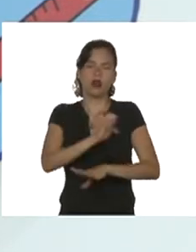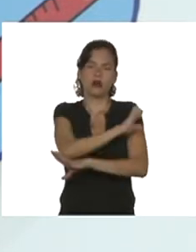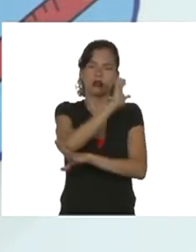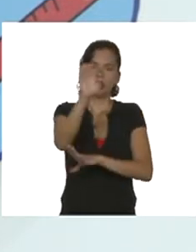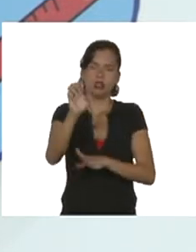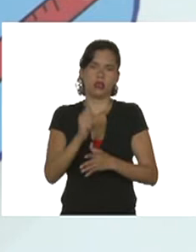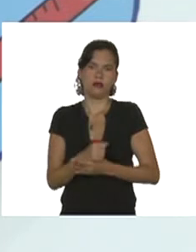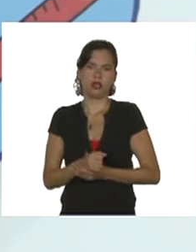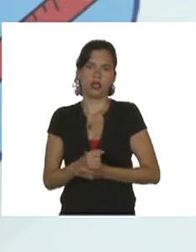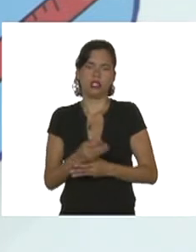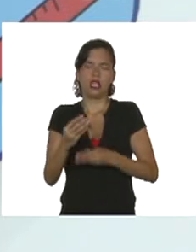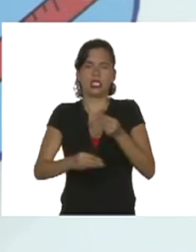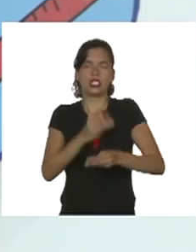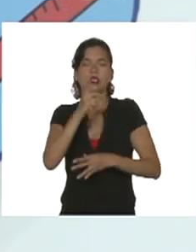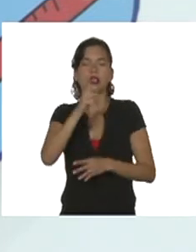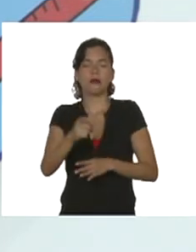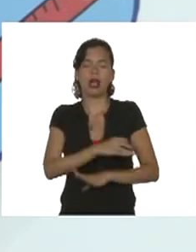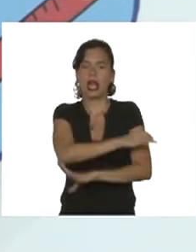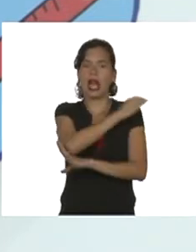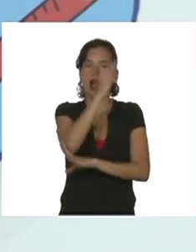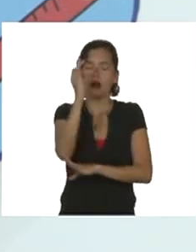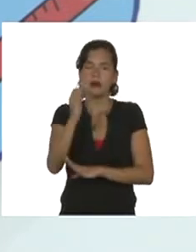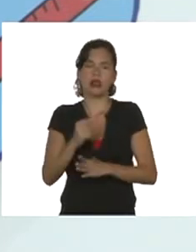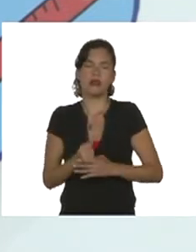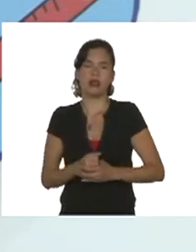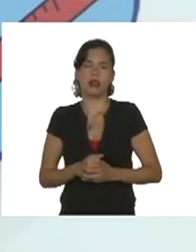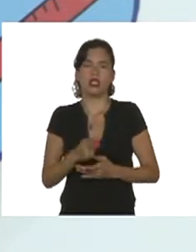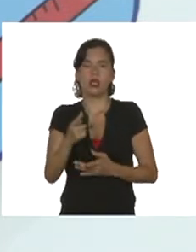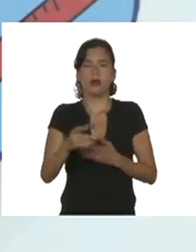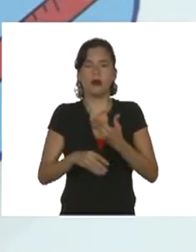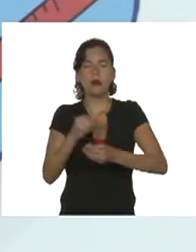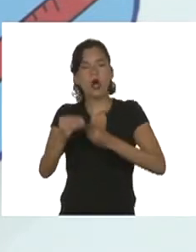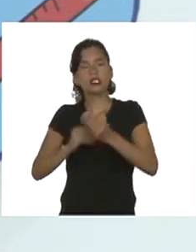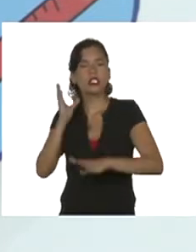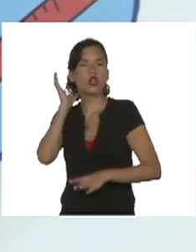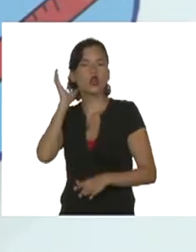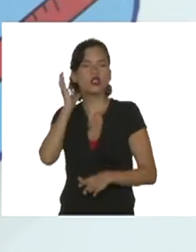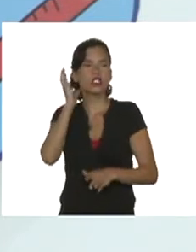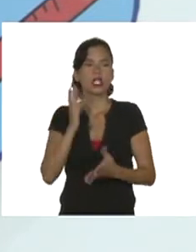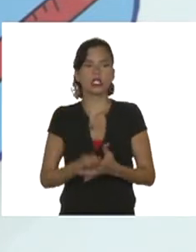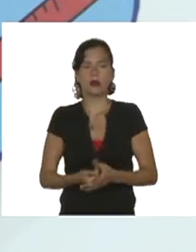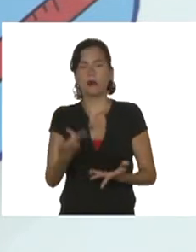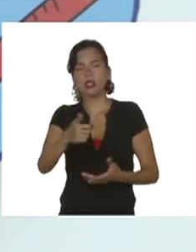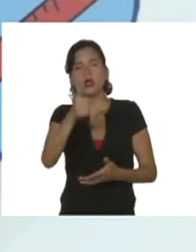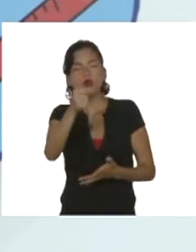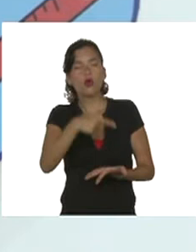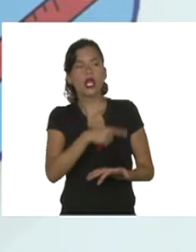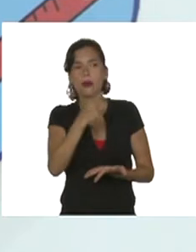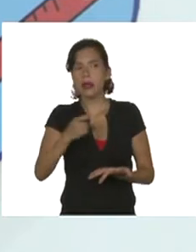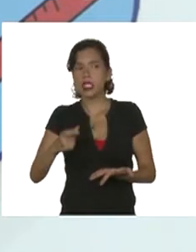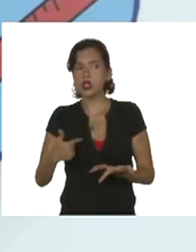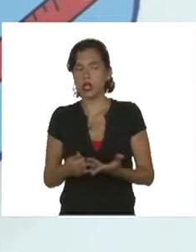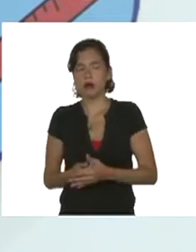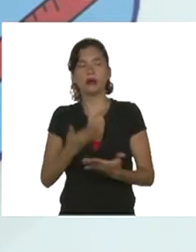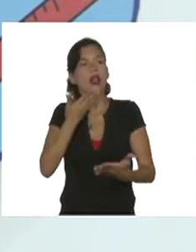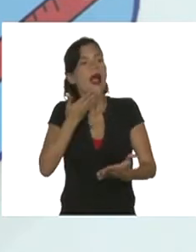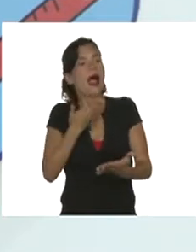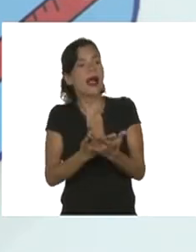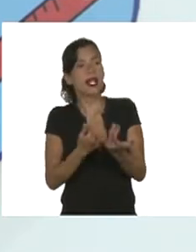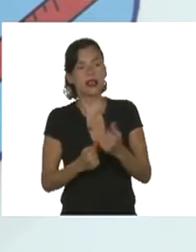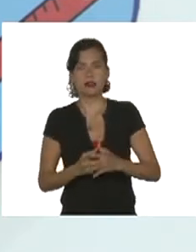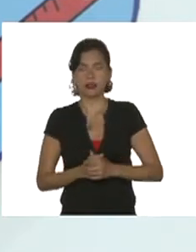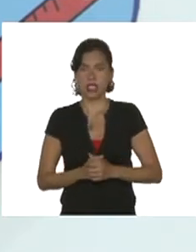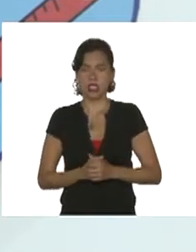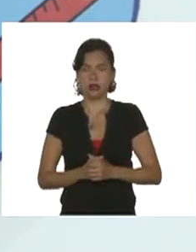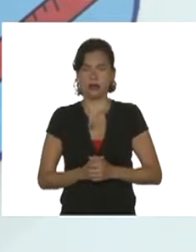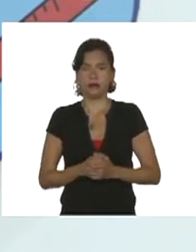ecosistema, estás perjudicando el ambiente. Entonces vamos a ser conscientes, vamos a ser buenas personas, vamos a ser agradecidos, vamos a